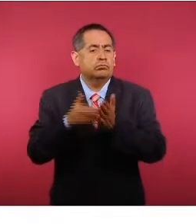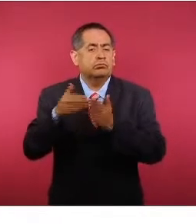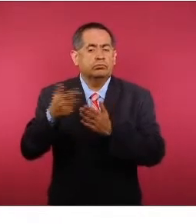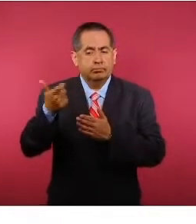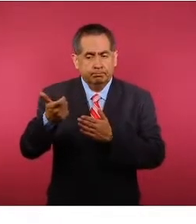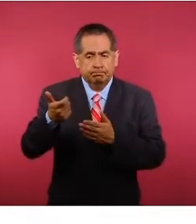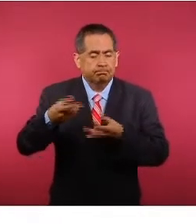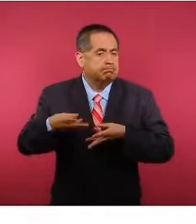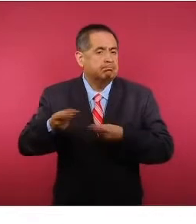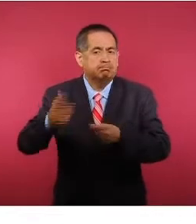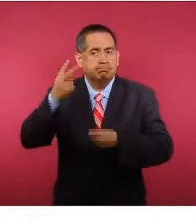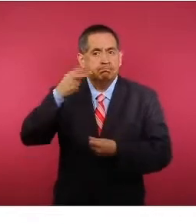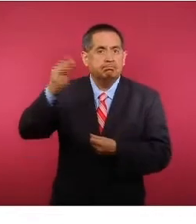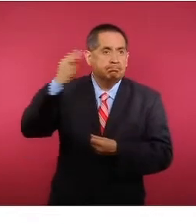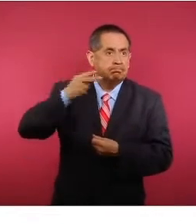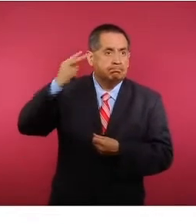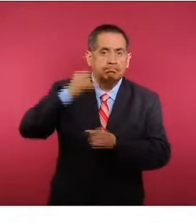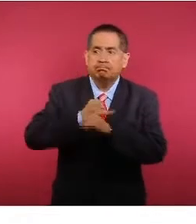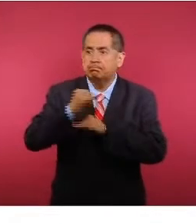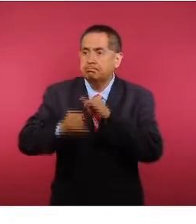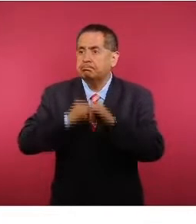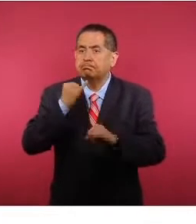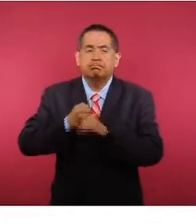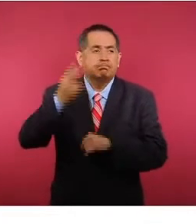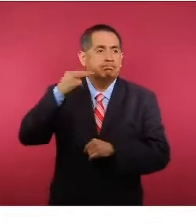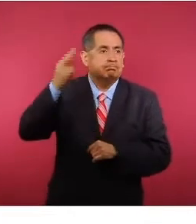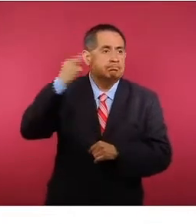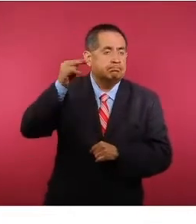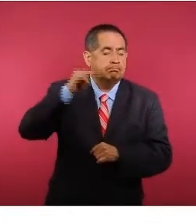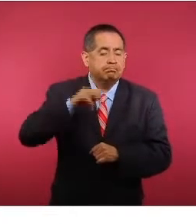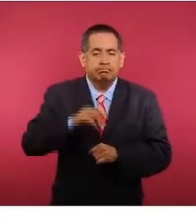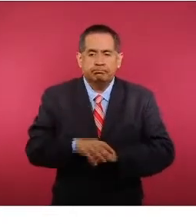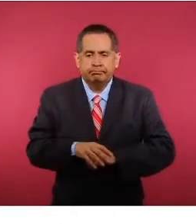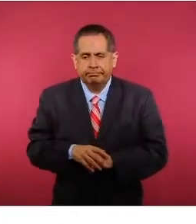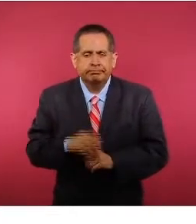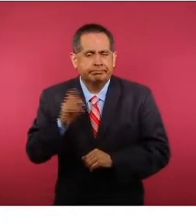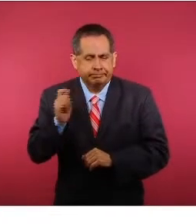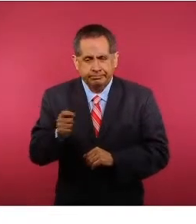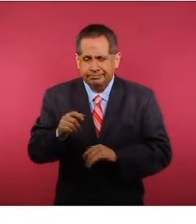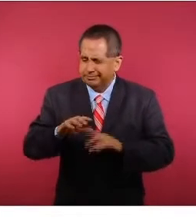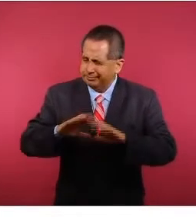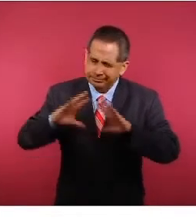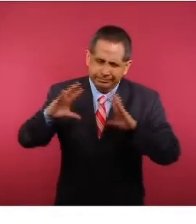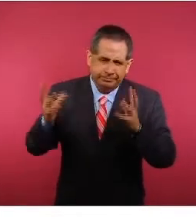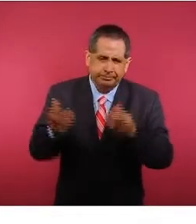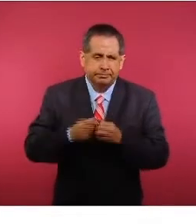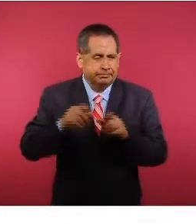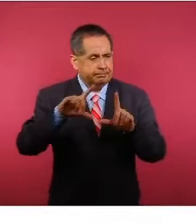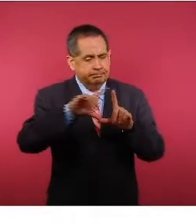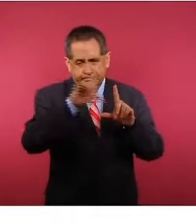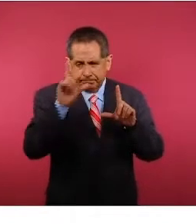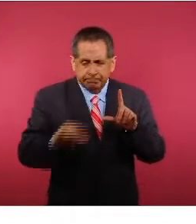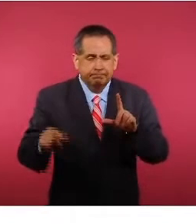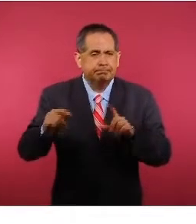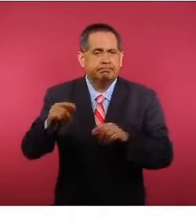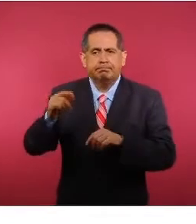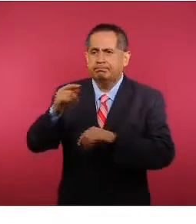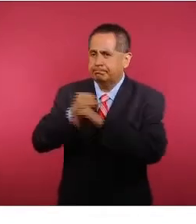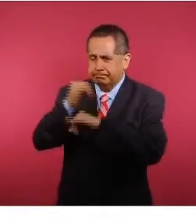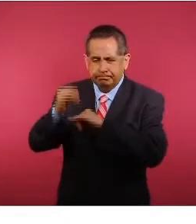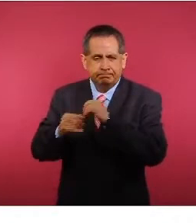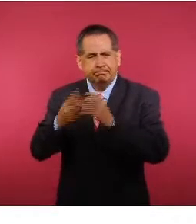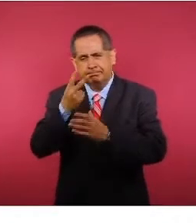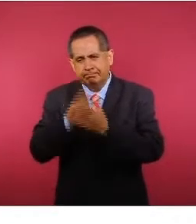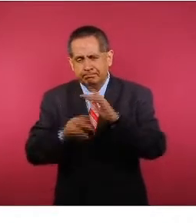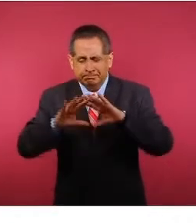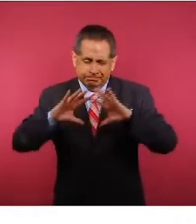de pesos gastados en giras internacionales. Y los gastos totales por años, aquí los tenemos, y